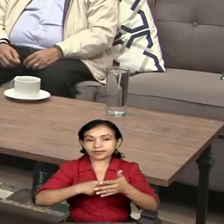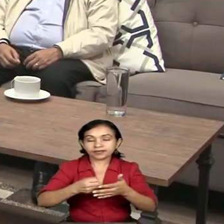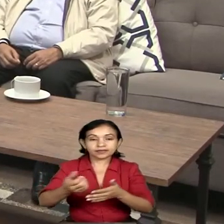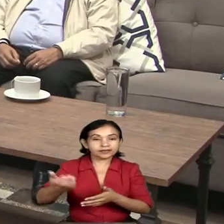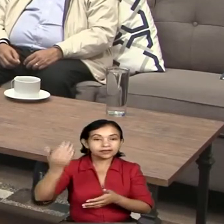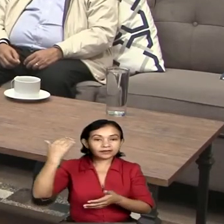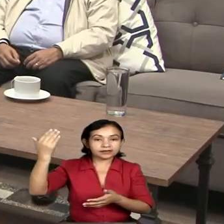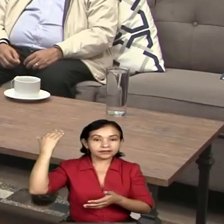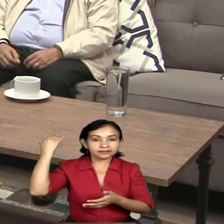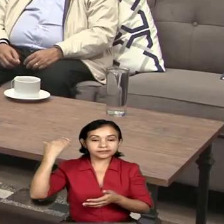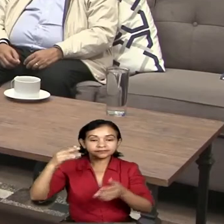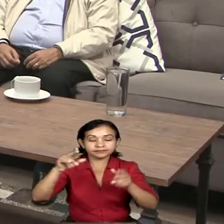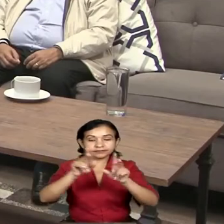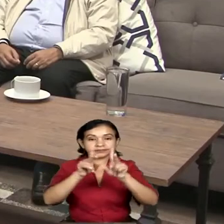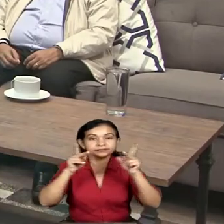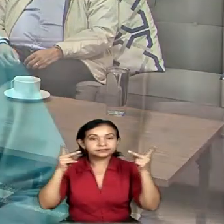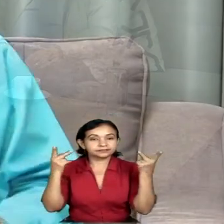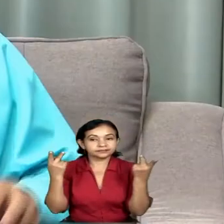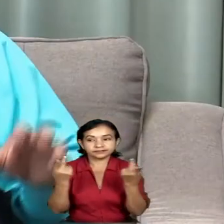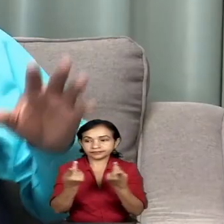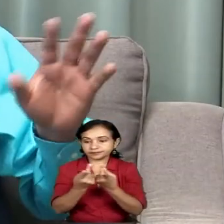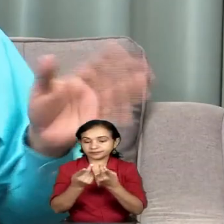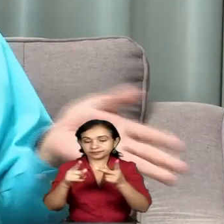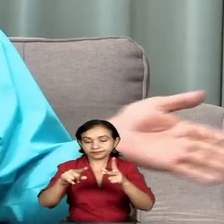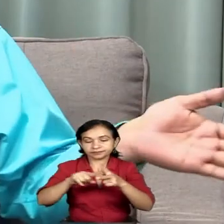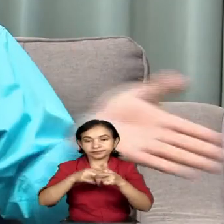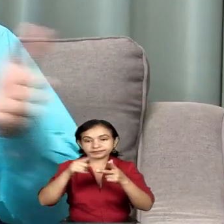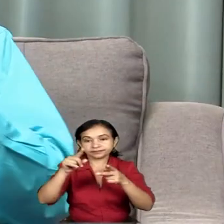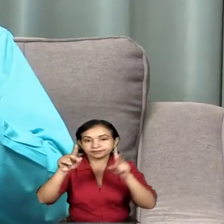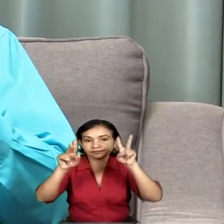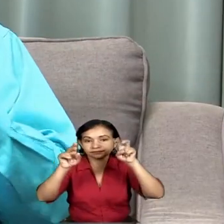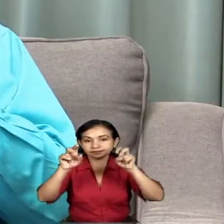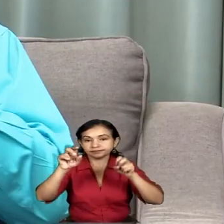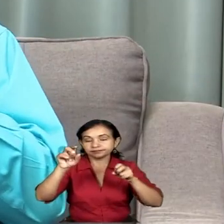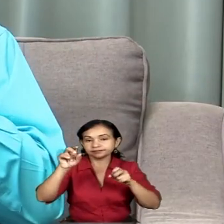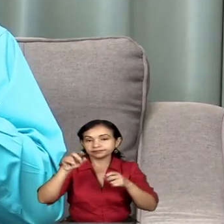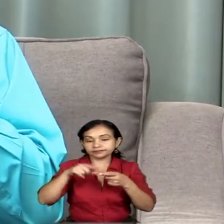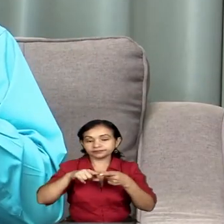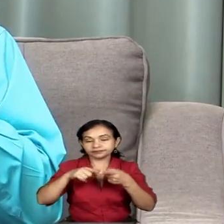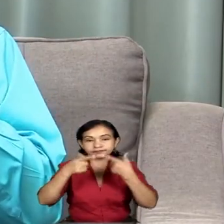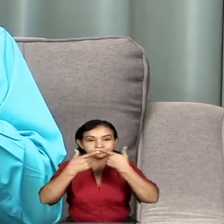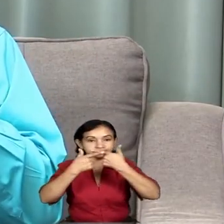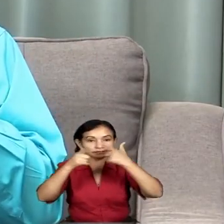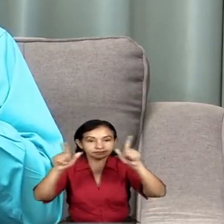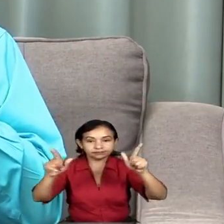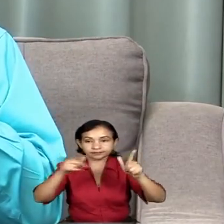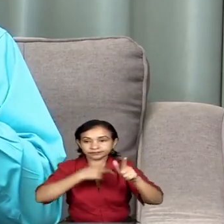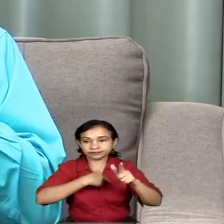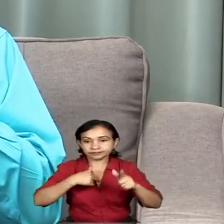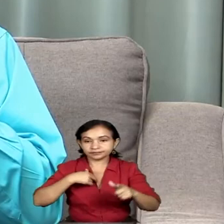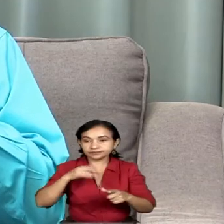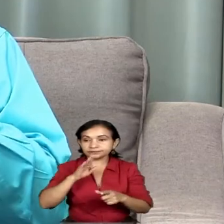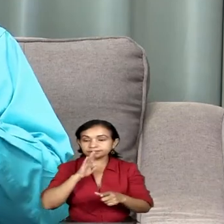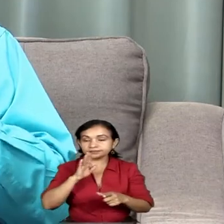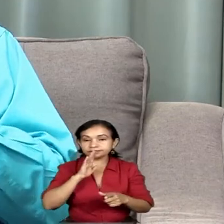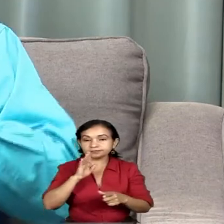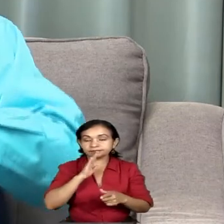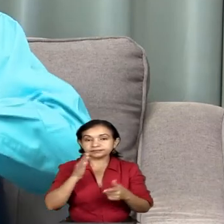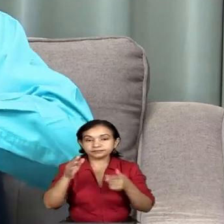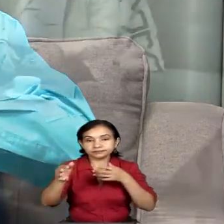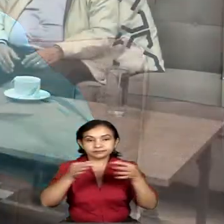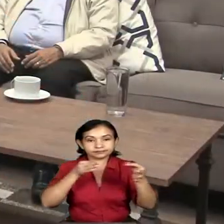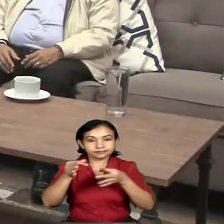histórica de nuestro pueblo a partir de un contexto neoliberal, 16 años de transición en la que precisamente se trató de